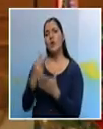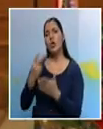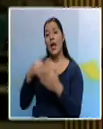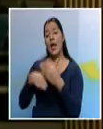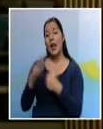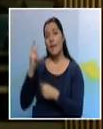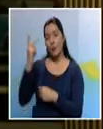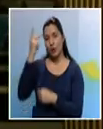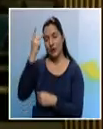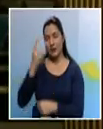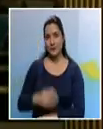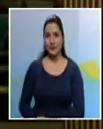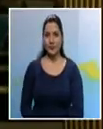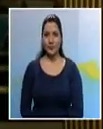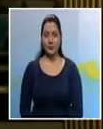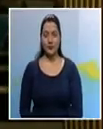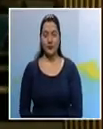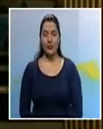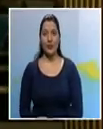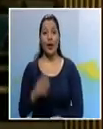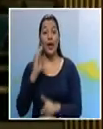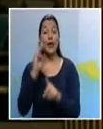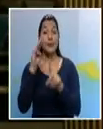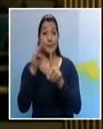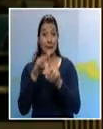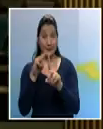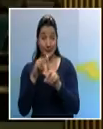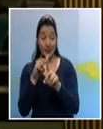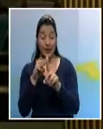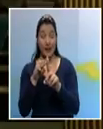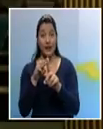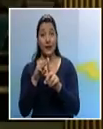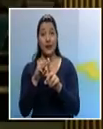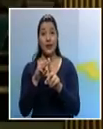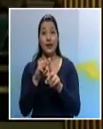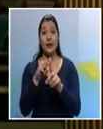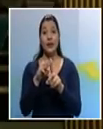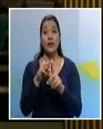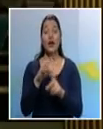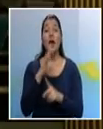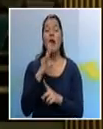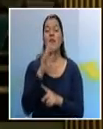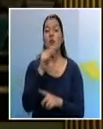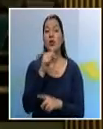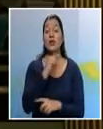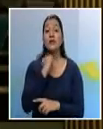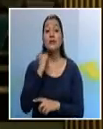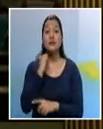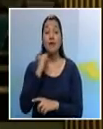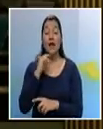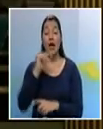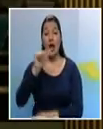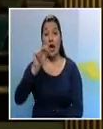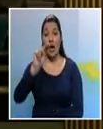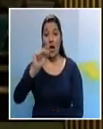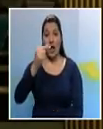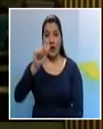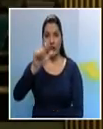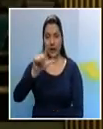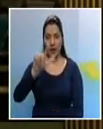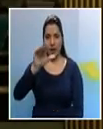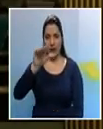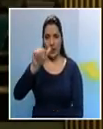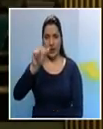política. Entre tanto, el mensaje en la homilía le correspondió a Monseñor Ángel San Casimiro, el obispo